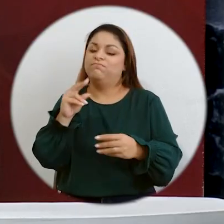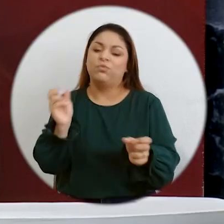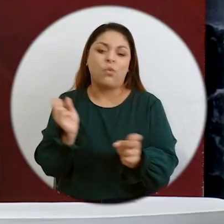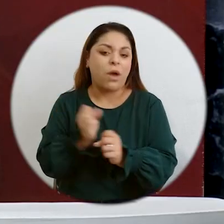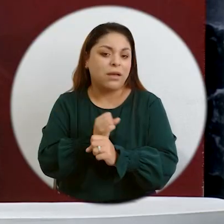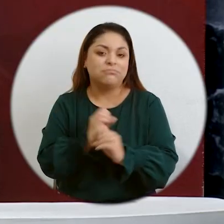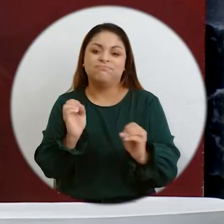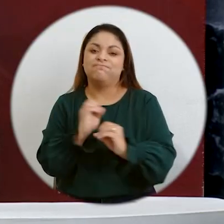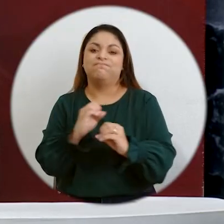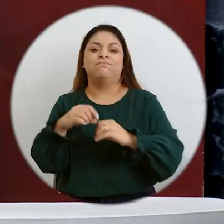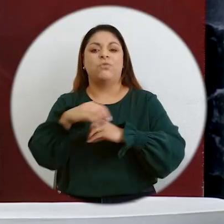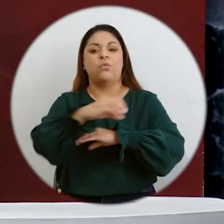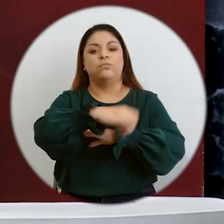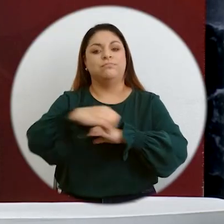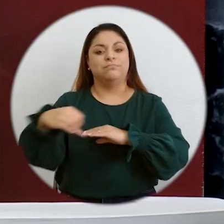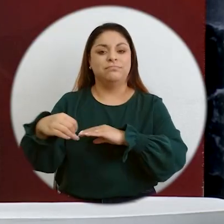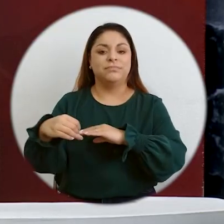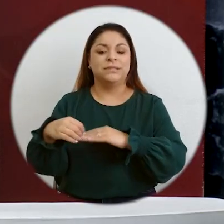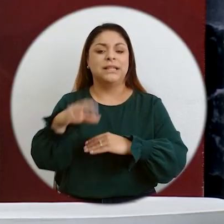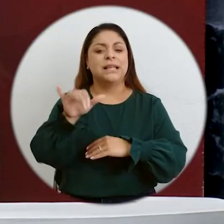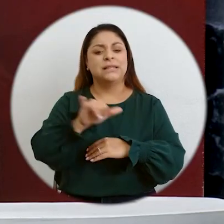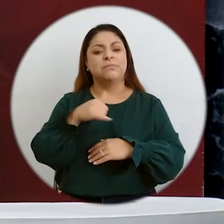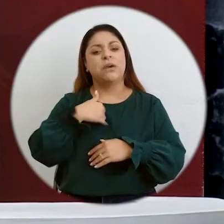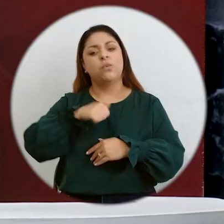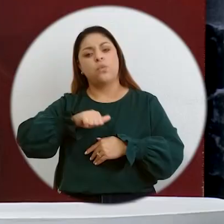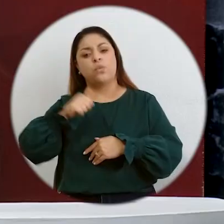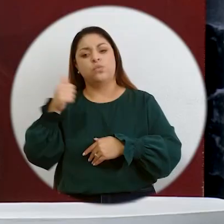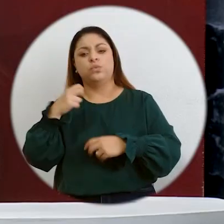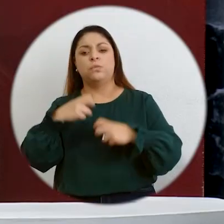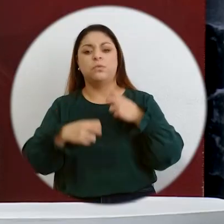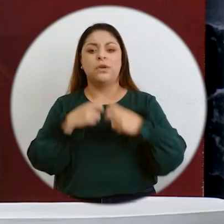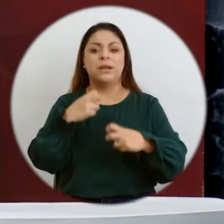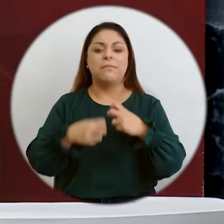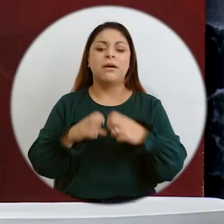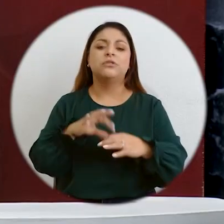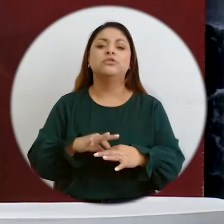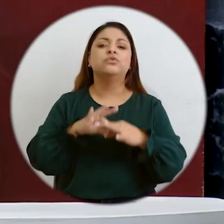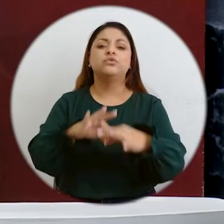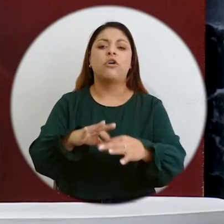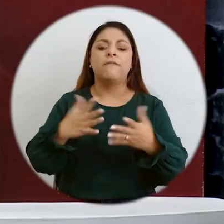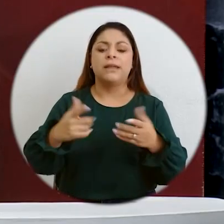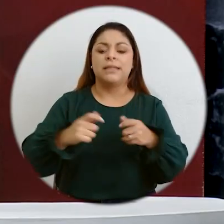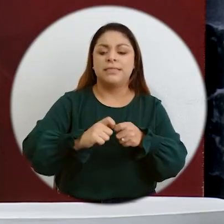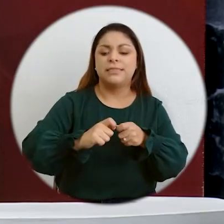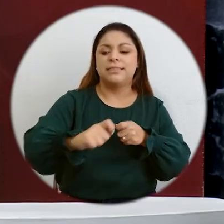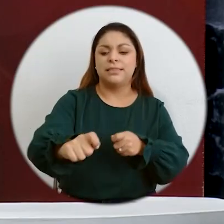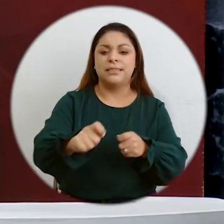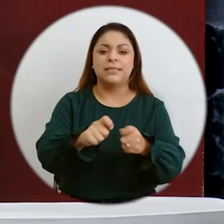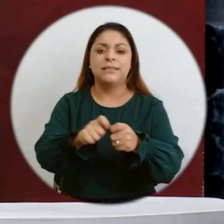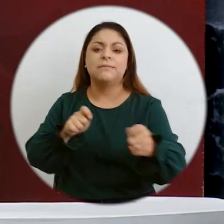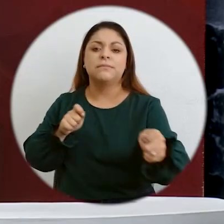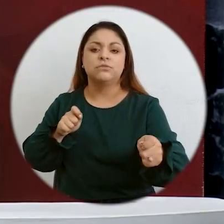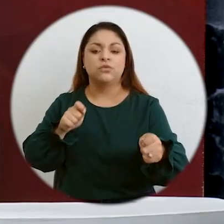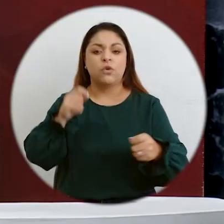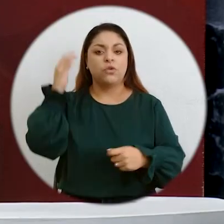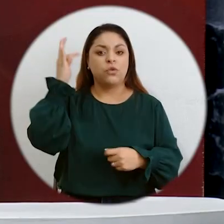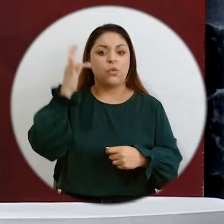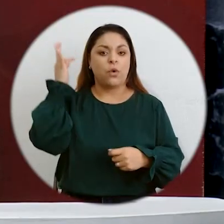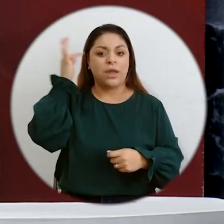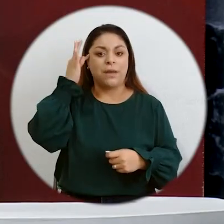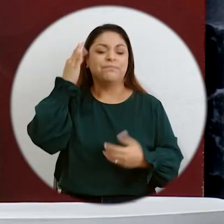también tenemos otra problemática referida a la dimensión teórica, porque no